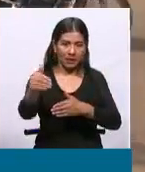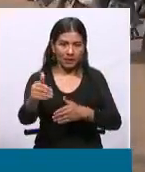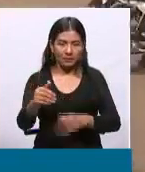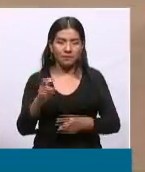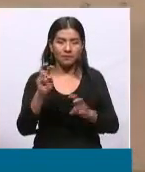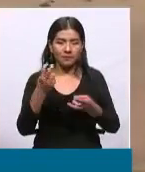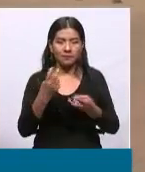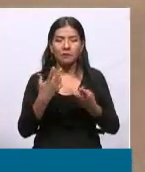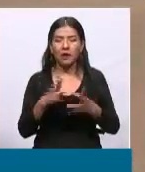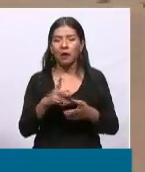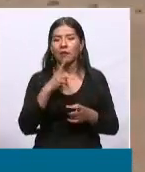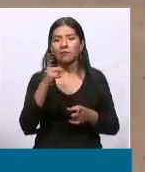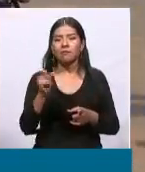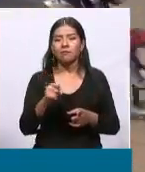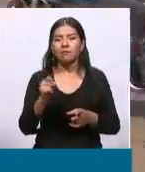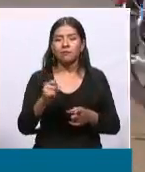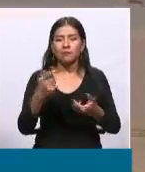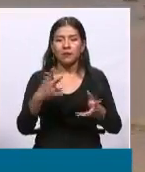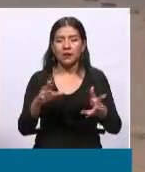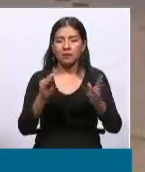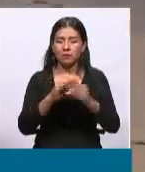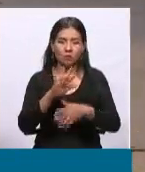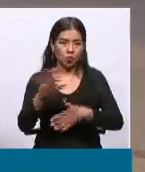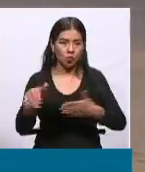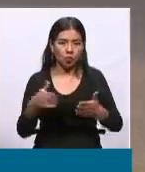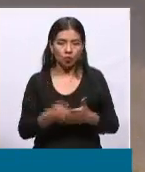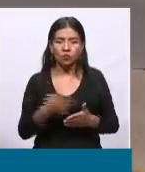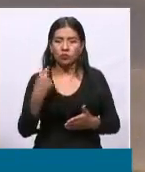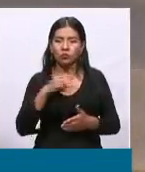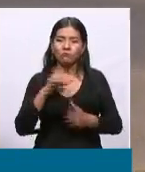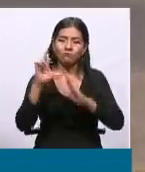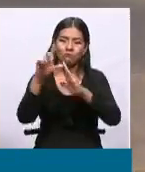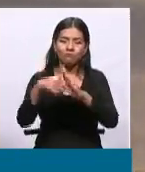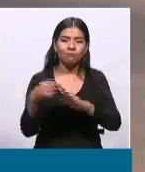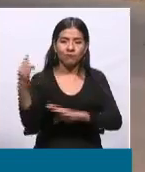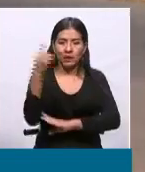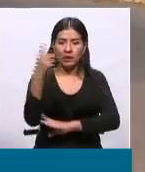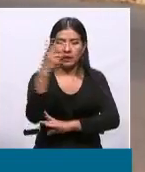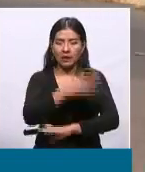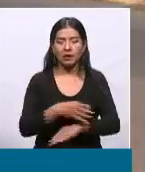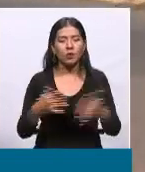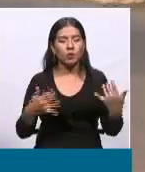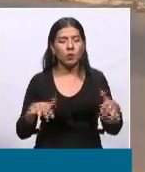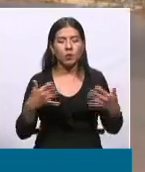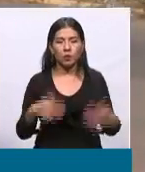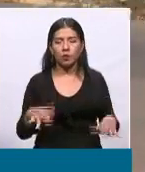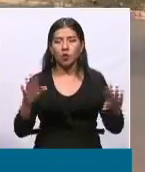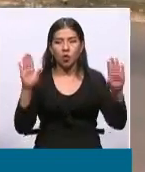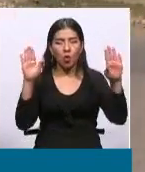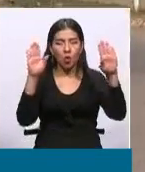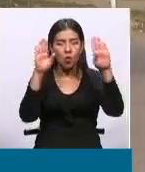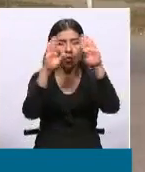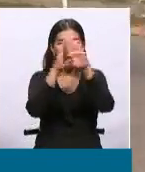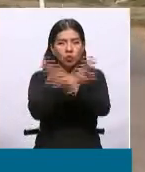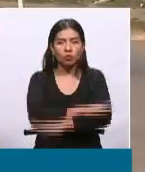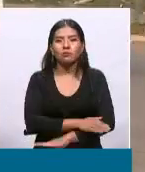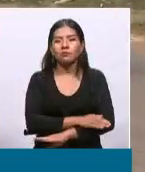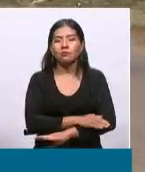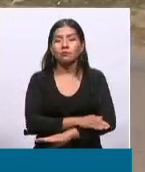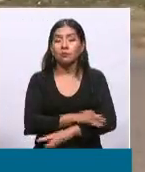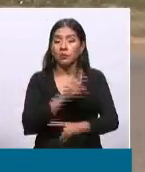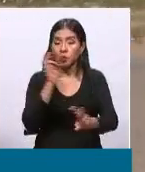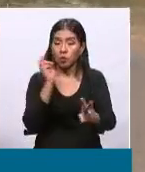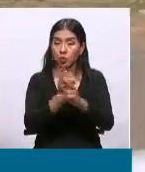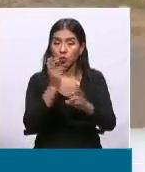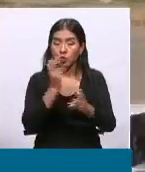más allá de eso, ciertamente se nos vienen días absolutamente duros y sombríos, tomando en cuenta que la